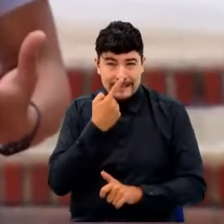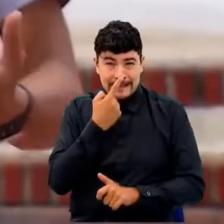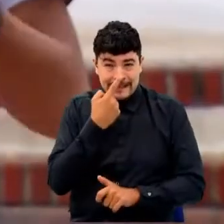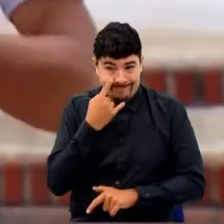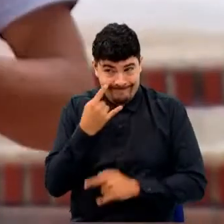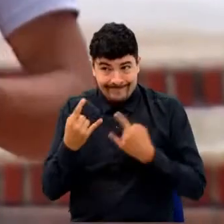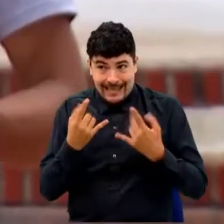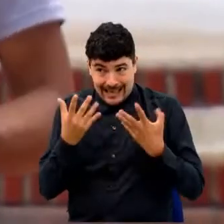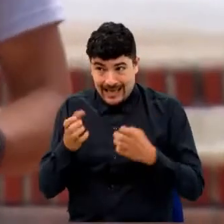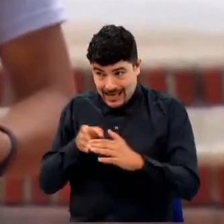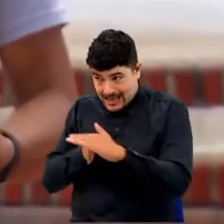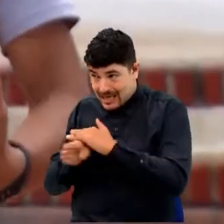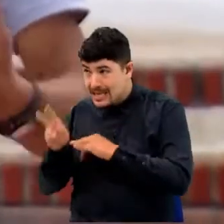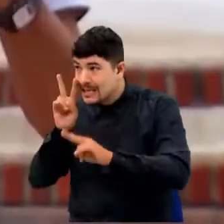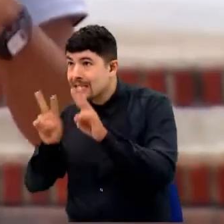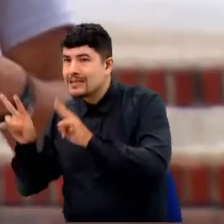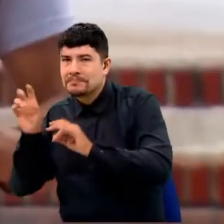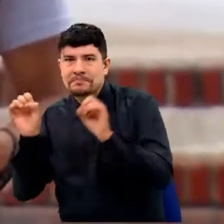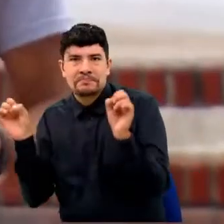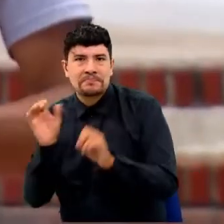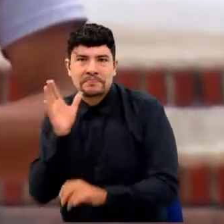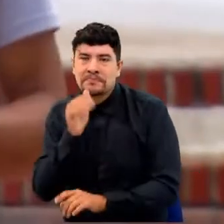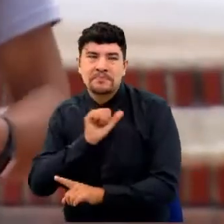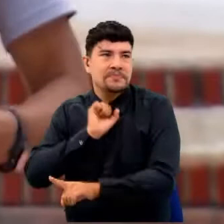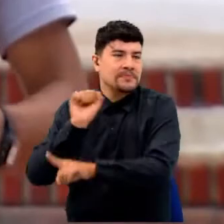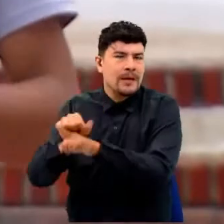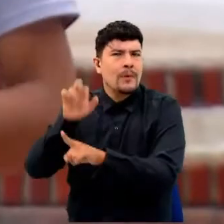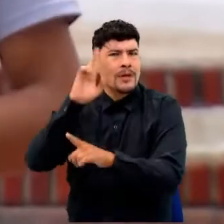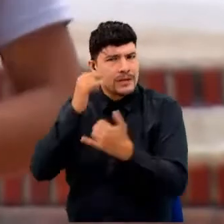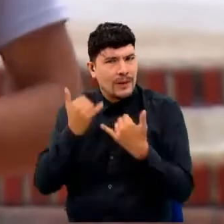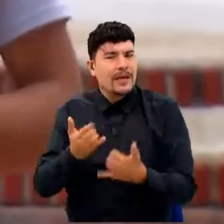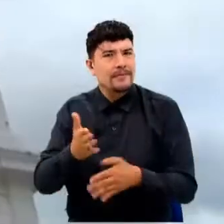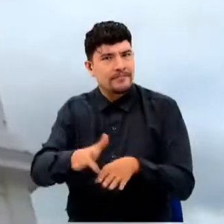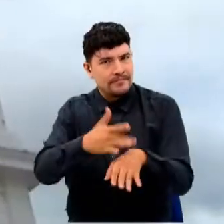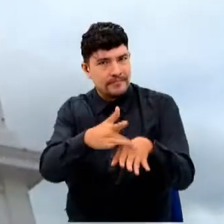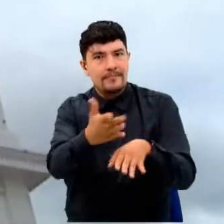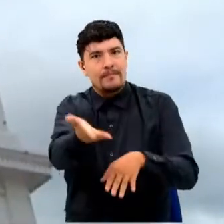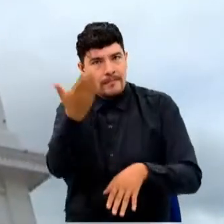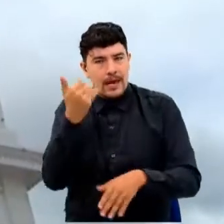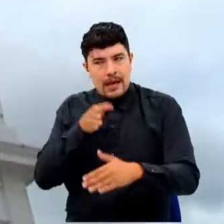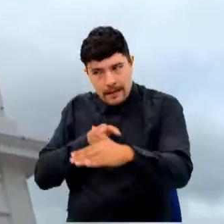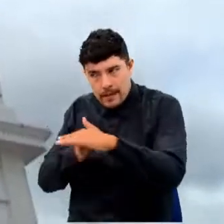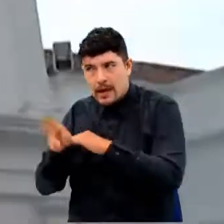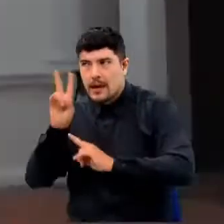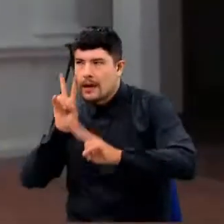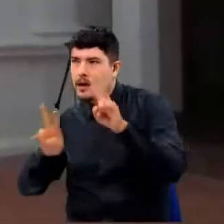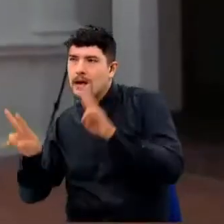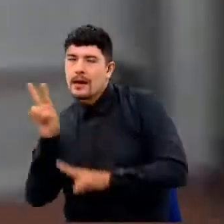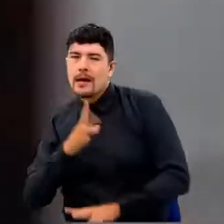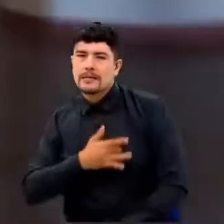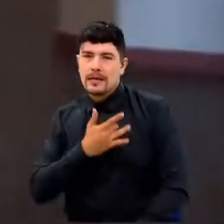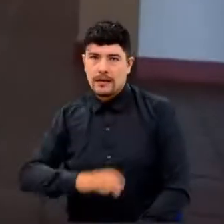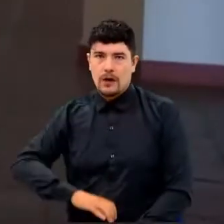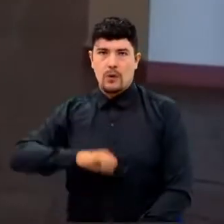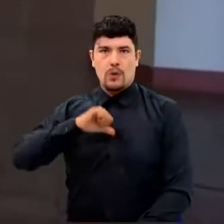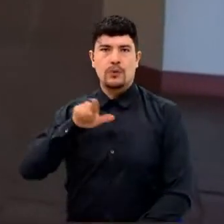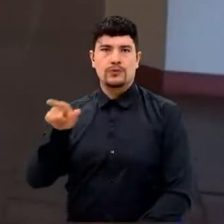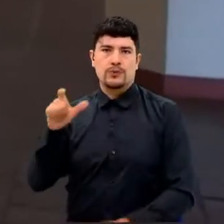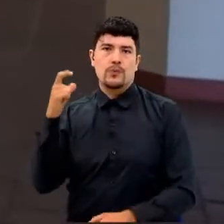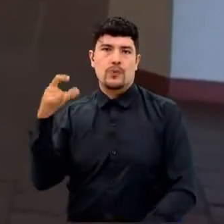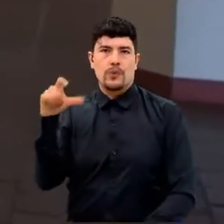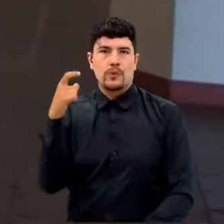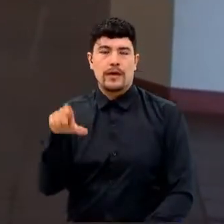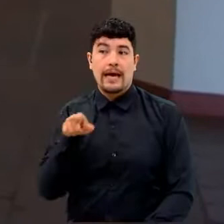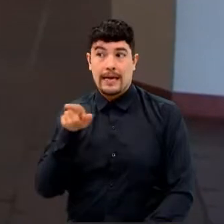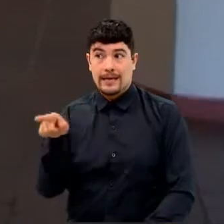conocerlos y llenarnos de orgullo por nuestra ciudad, porque tenemos muchas razones para estar orgullosos de Cúcuta. En este centro cultural podemos